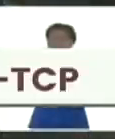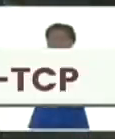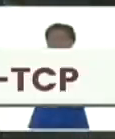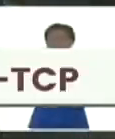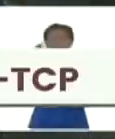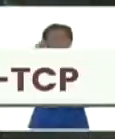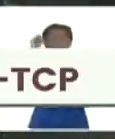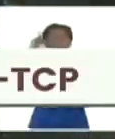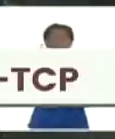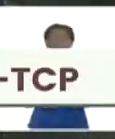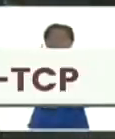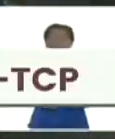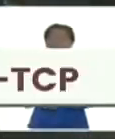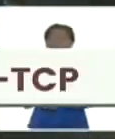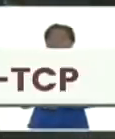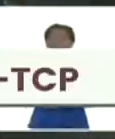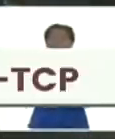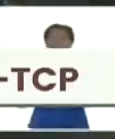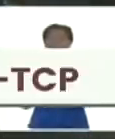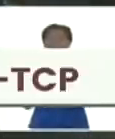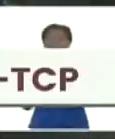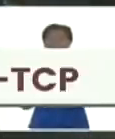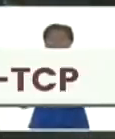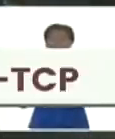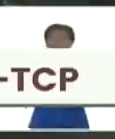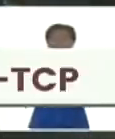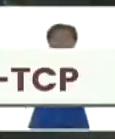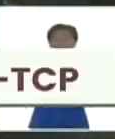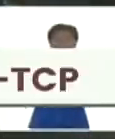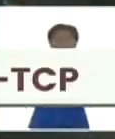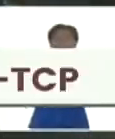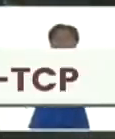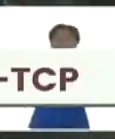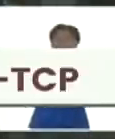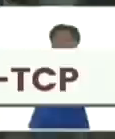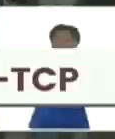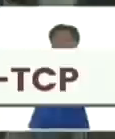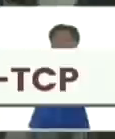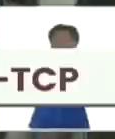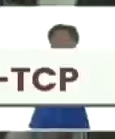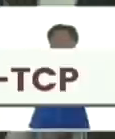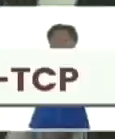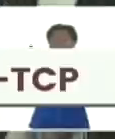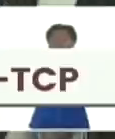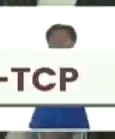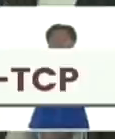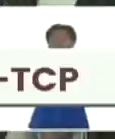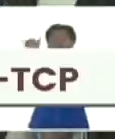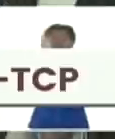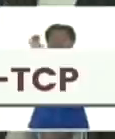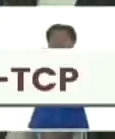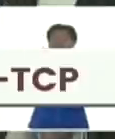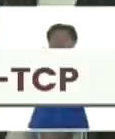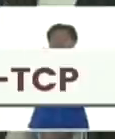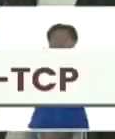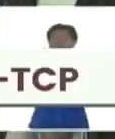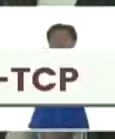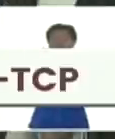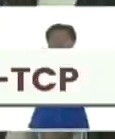de lo que sería sufrir un bloqueo como el que sufre Cuba. Nuestros hermanos y hermanas en